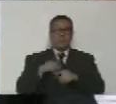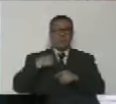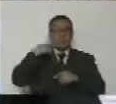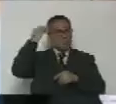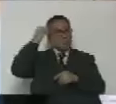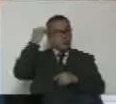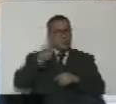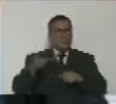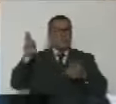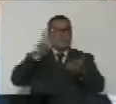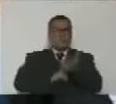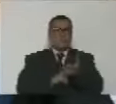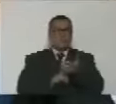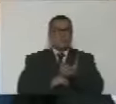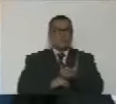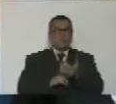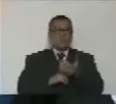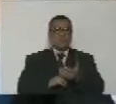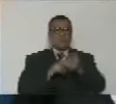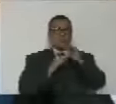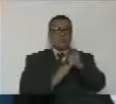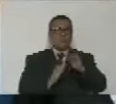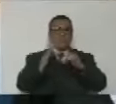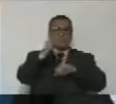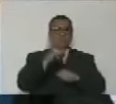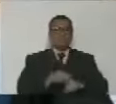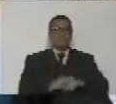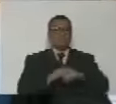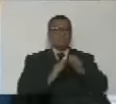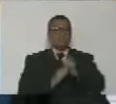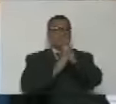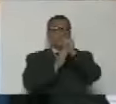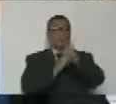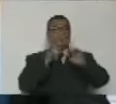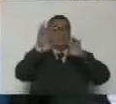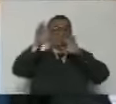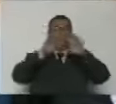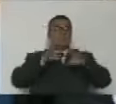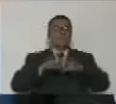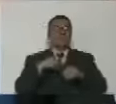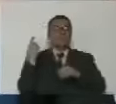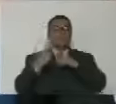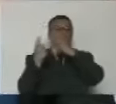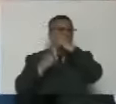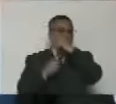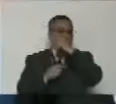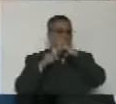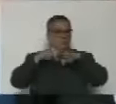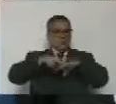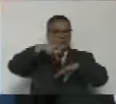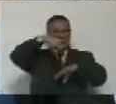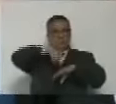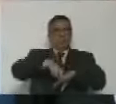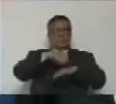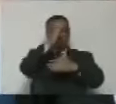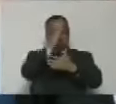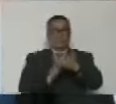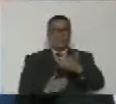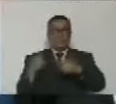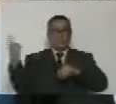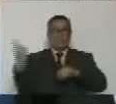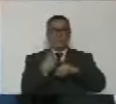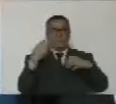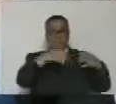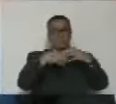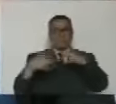pretendiendo volver a encabezar las direcciones de los países, pero solo para arrodillar, dividir y traer